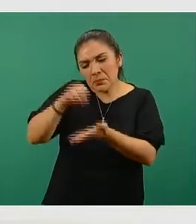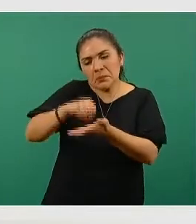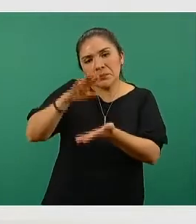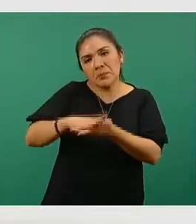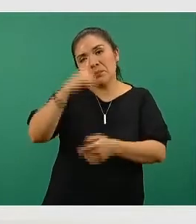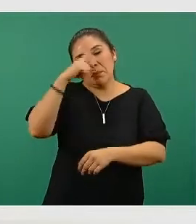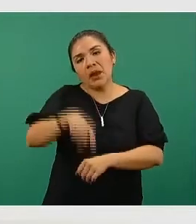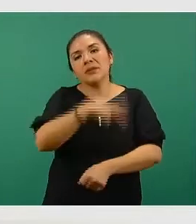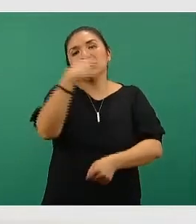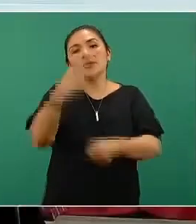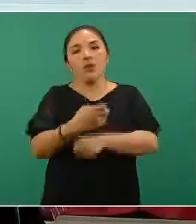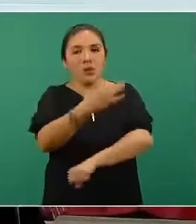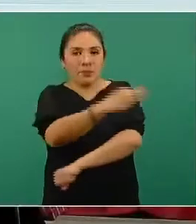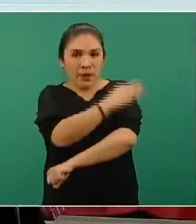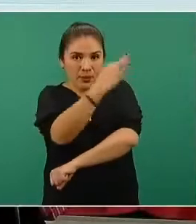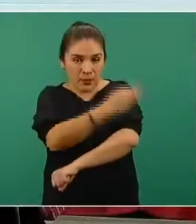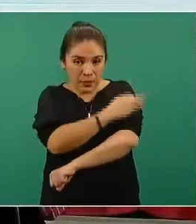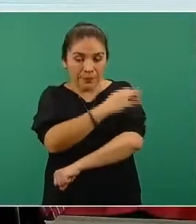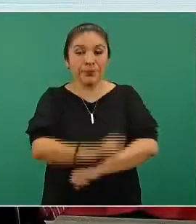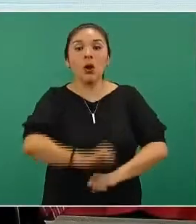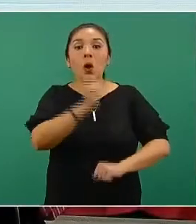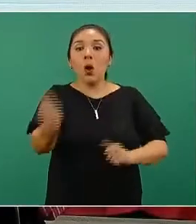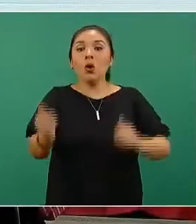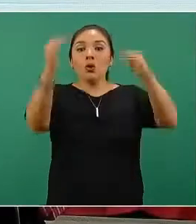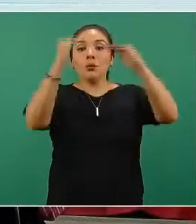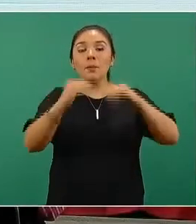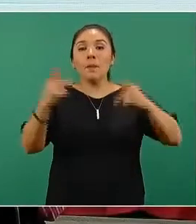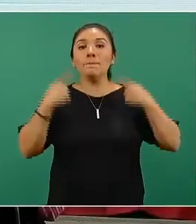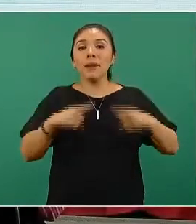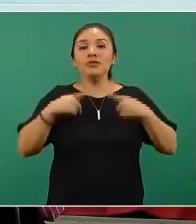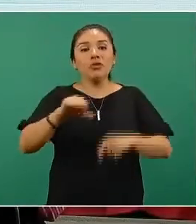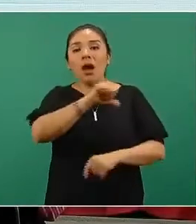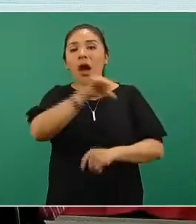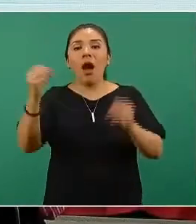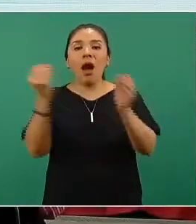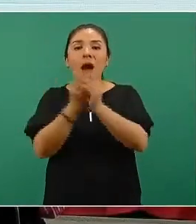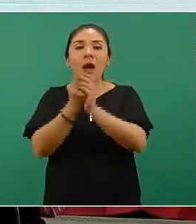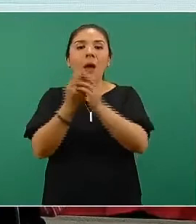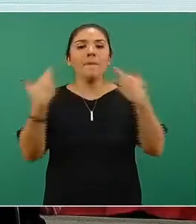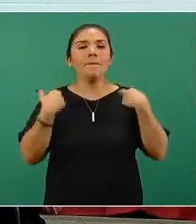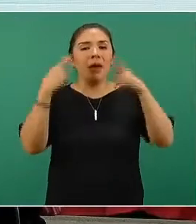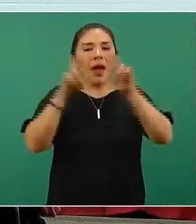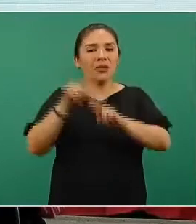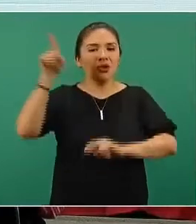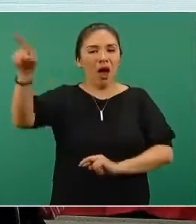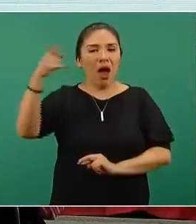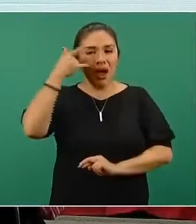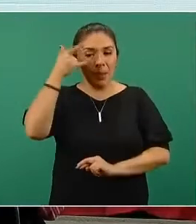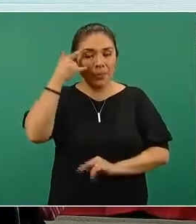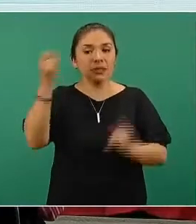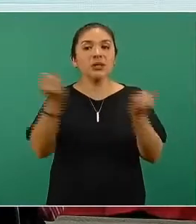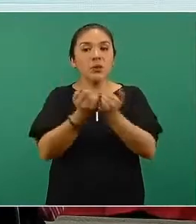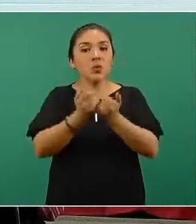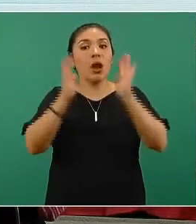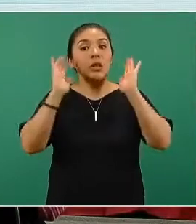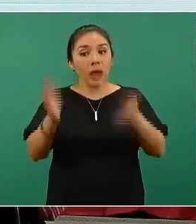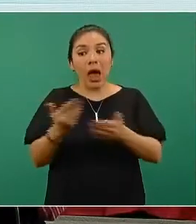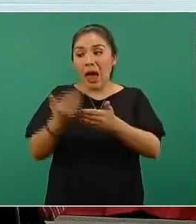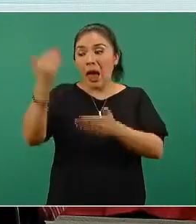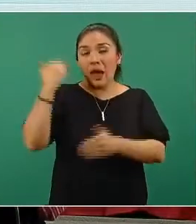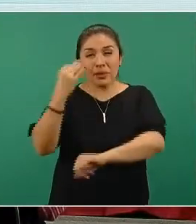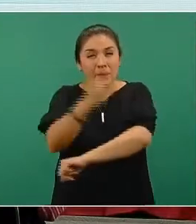sus segundas dosis. En el caso del personal educativo de Campeche, también aquí se vacunaron en su